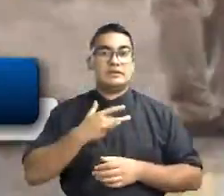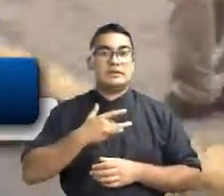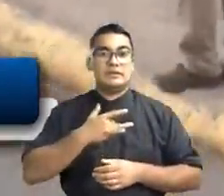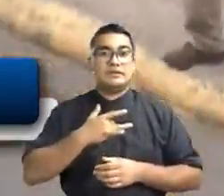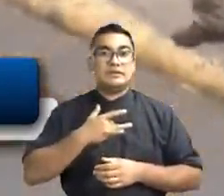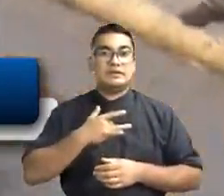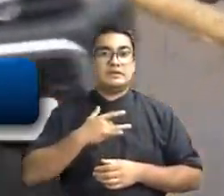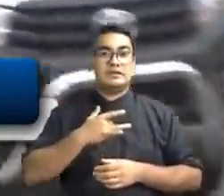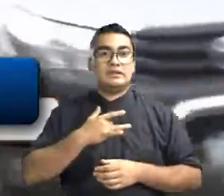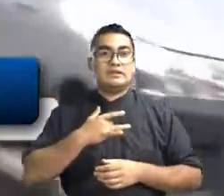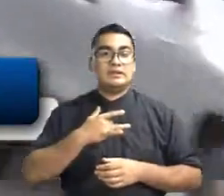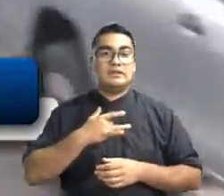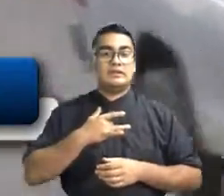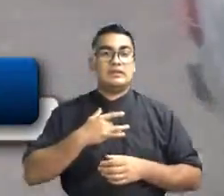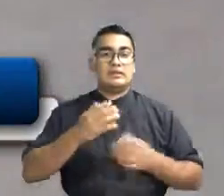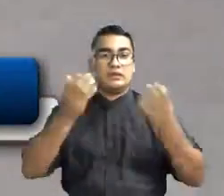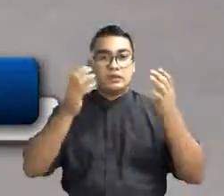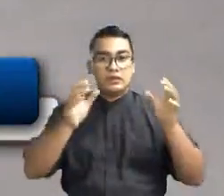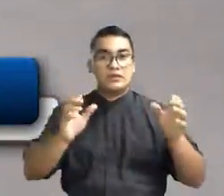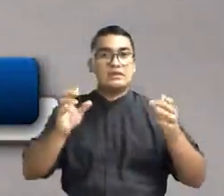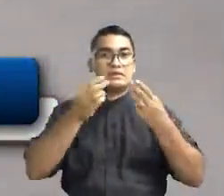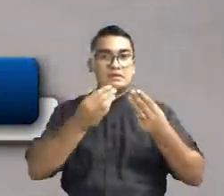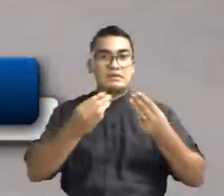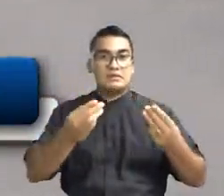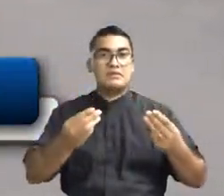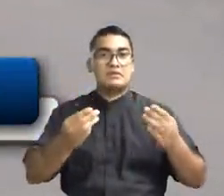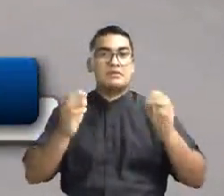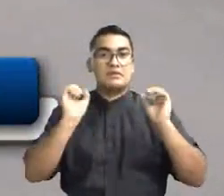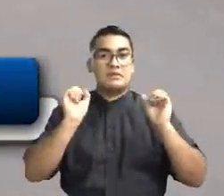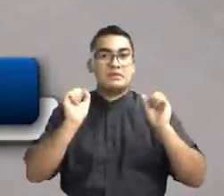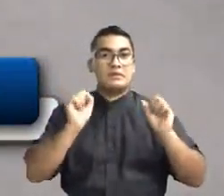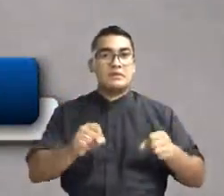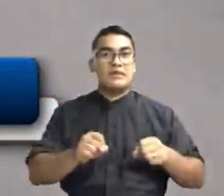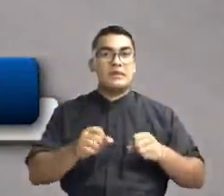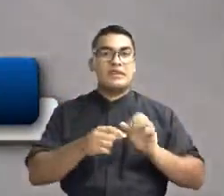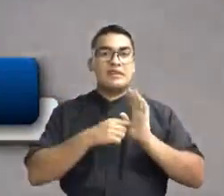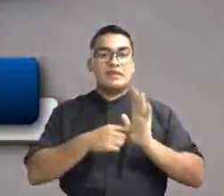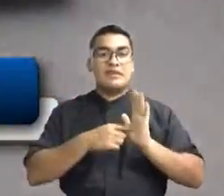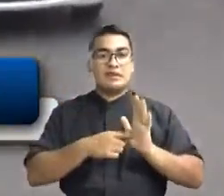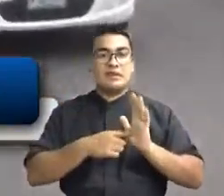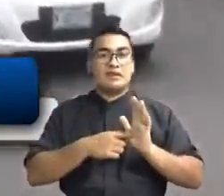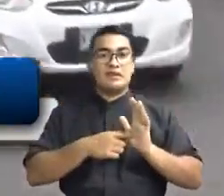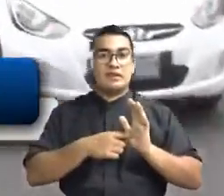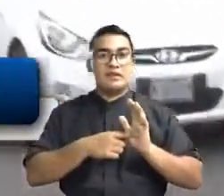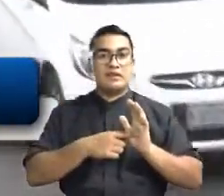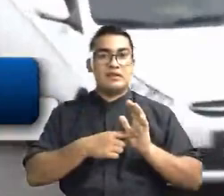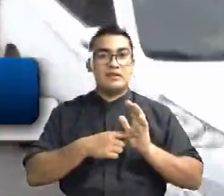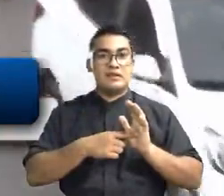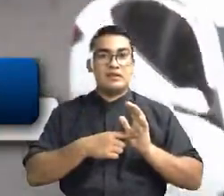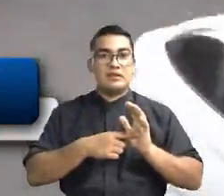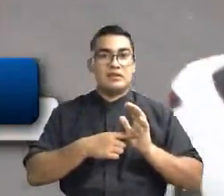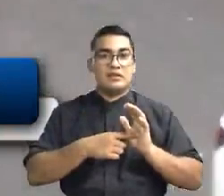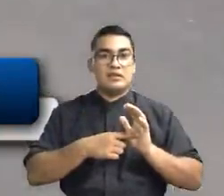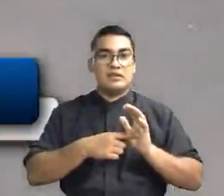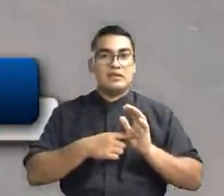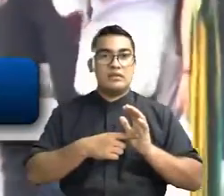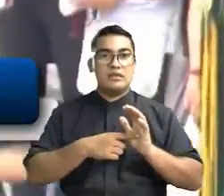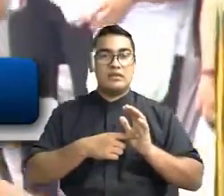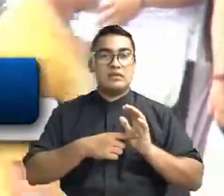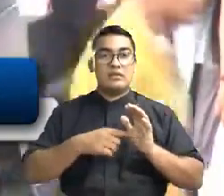máquinas, no se puede hacer en un centro con terapia. A veces lo podemos hacer simplemente con una pajillita, una chimbombita, y que el paciente